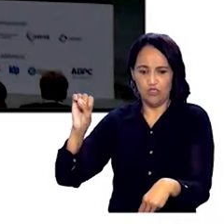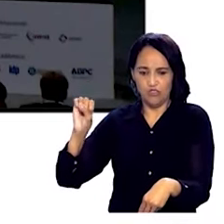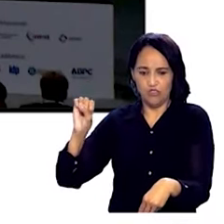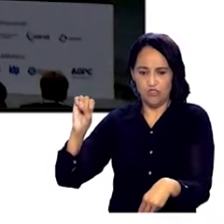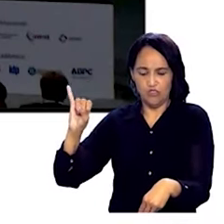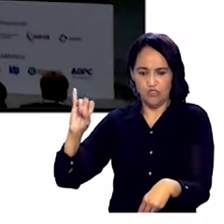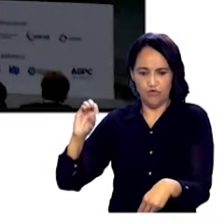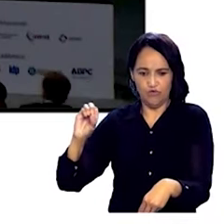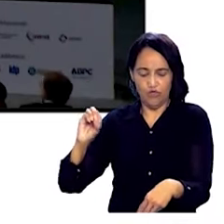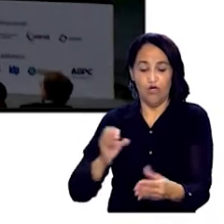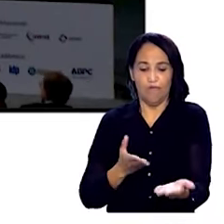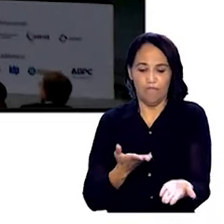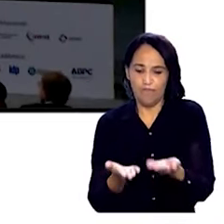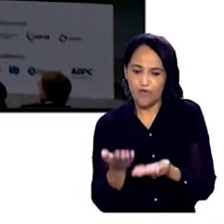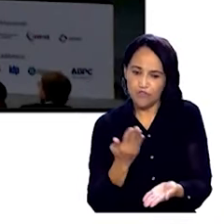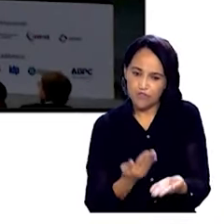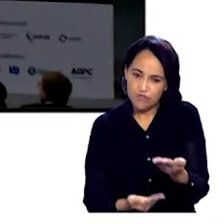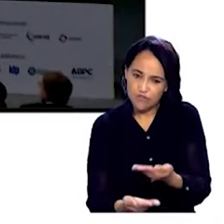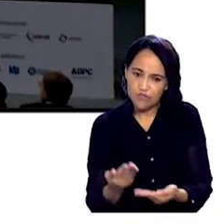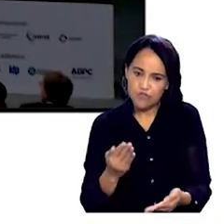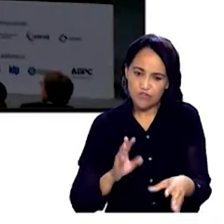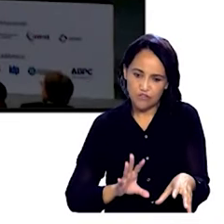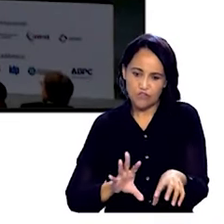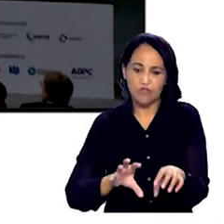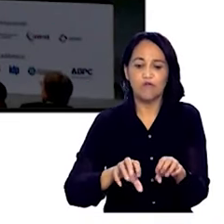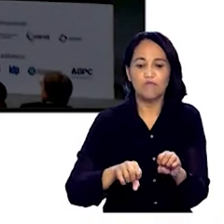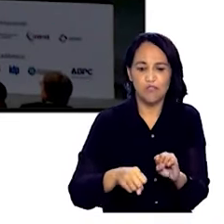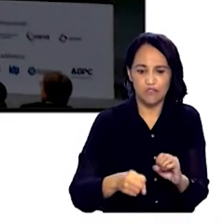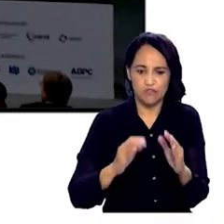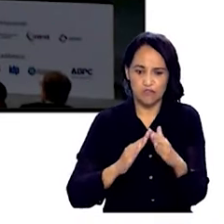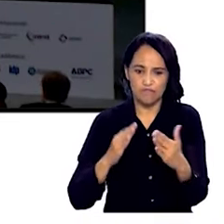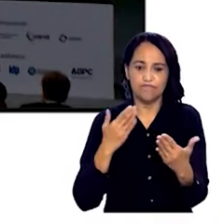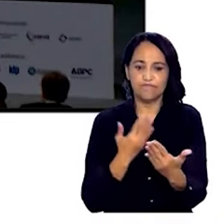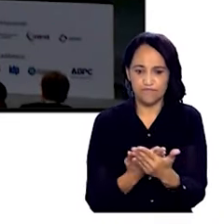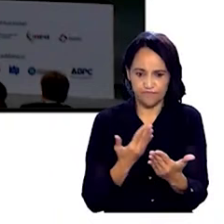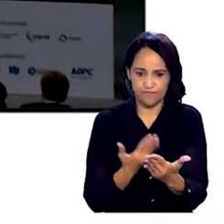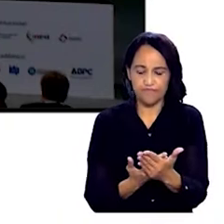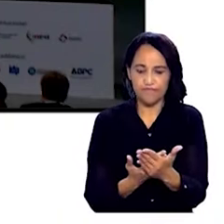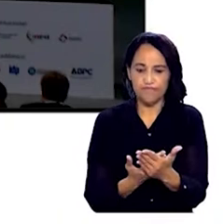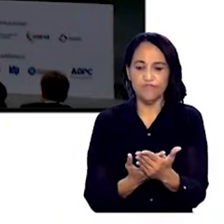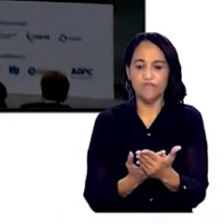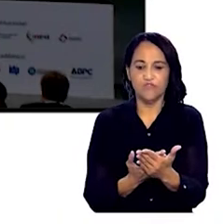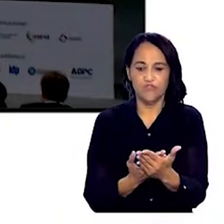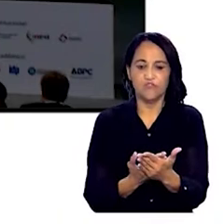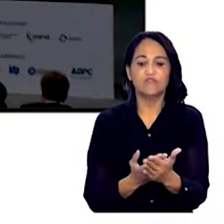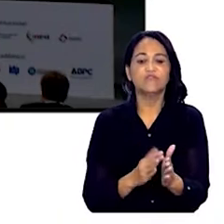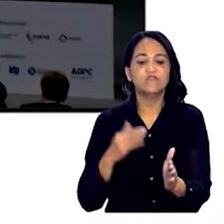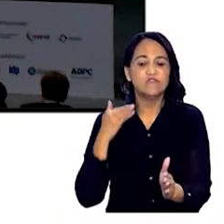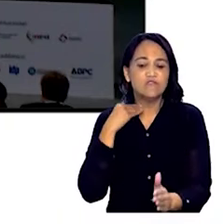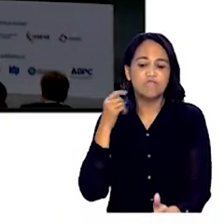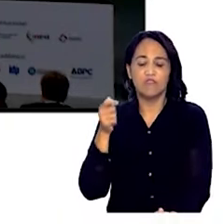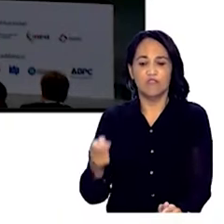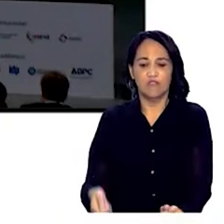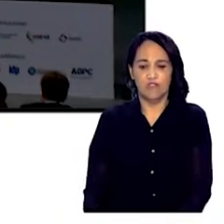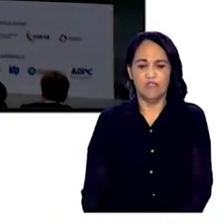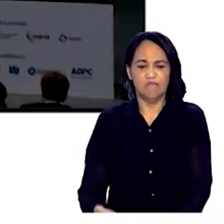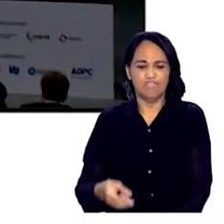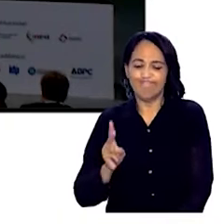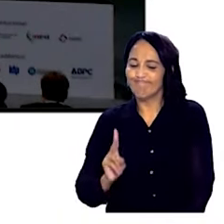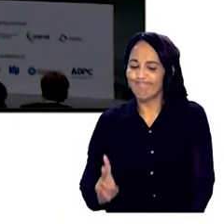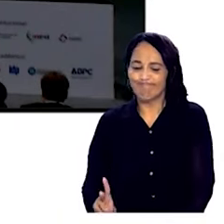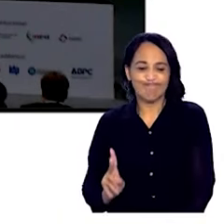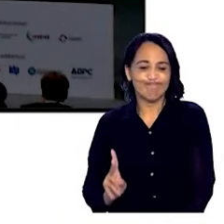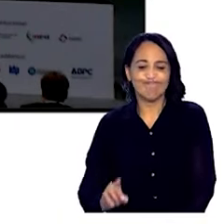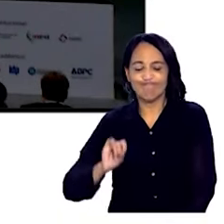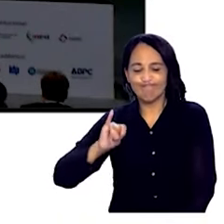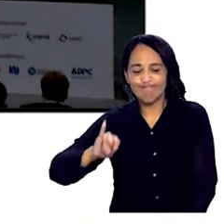perfeccionamiento magistratura es siempre un gusto Ena a distancia per est Bras para m especialmente un